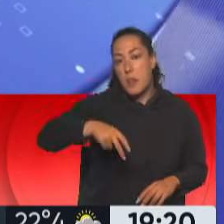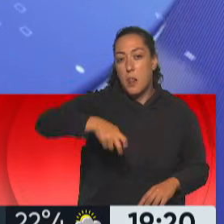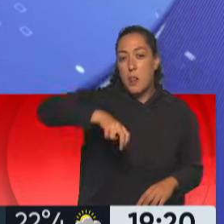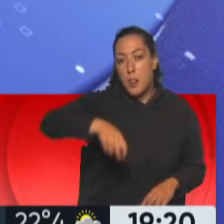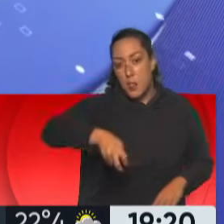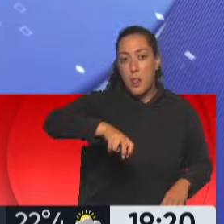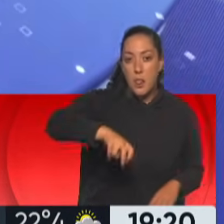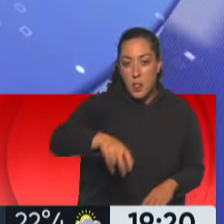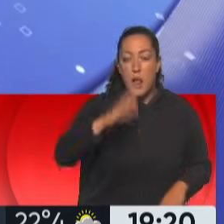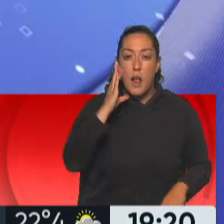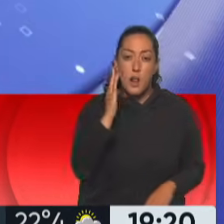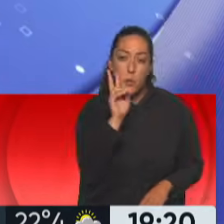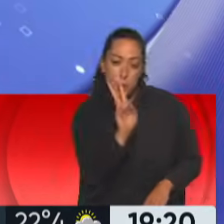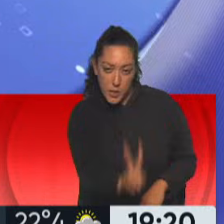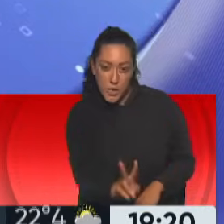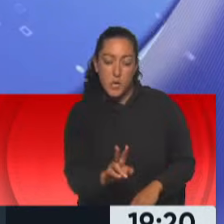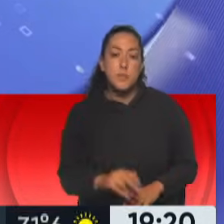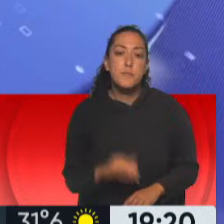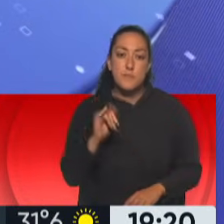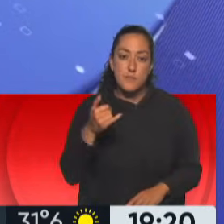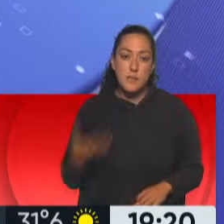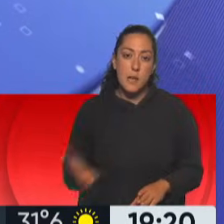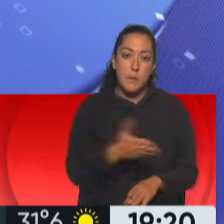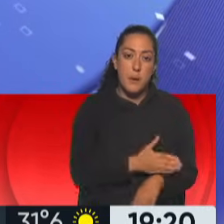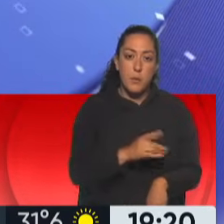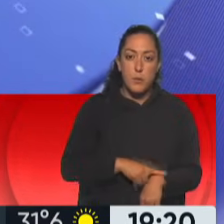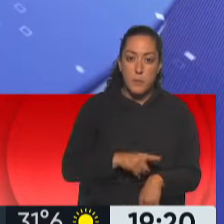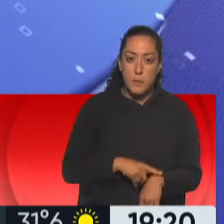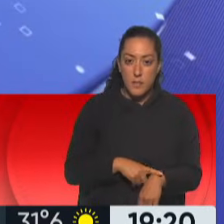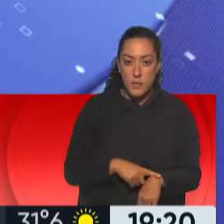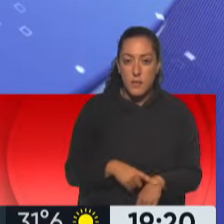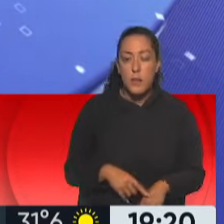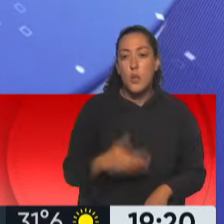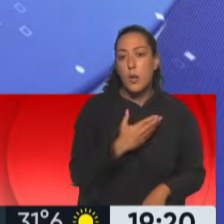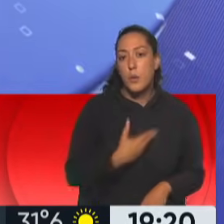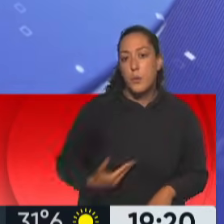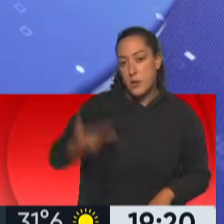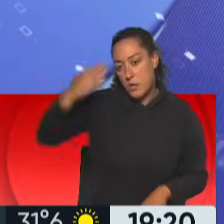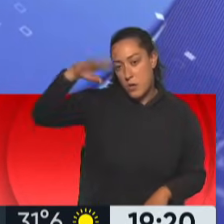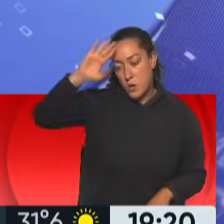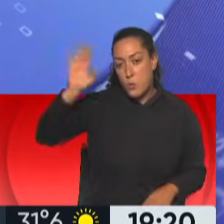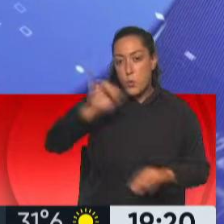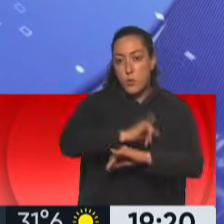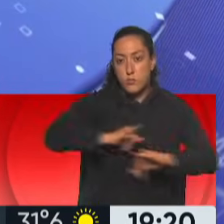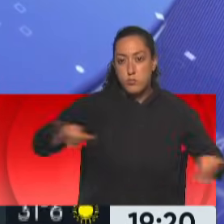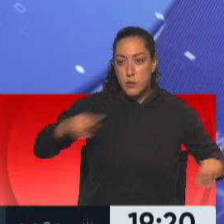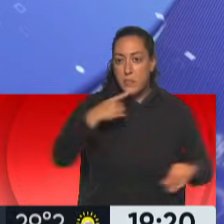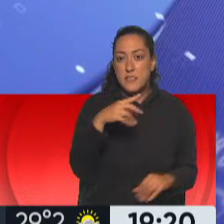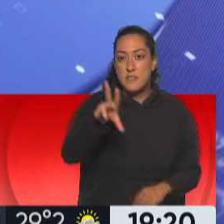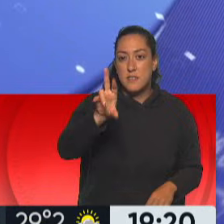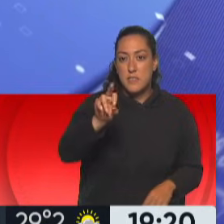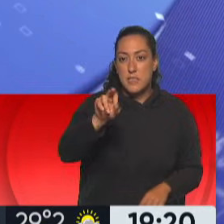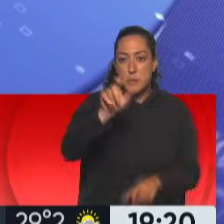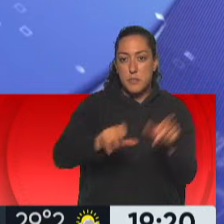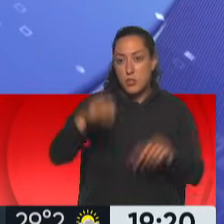caminar. Lo ves. En el momento previo, de hecho, por ejemplo, el gobierno cubano sí hoy salió a decir que habían matado más de 30